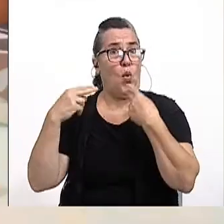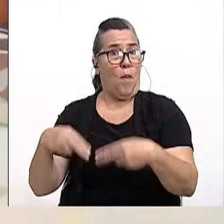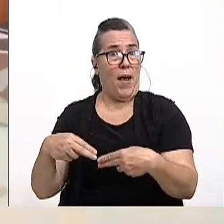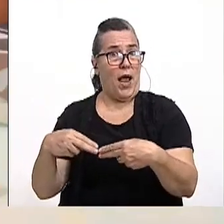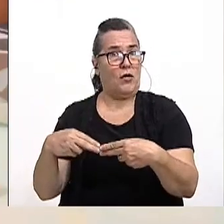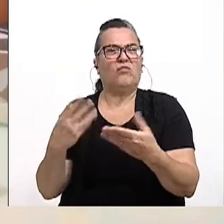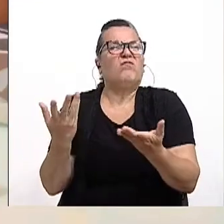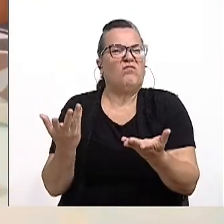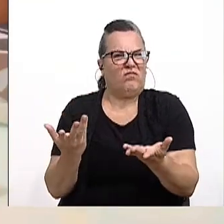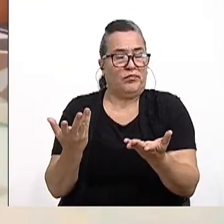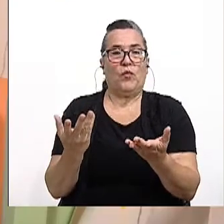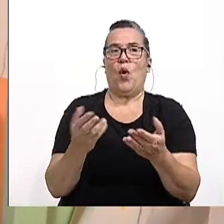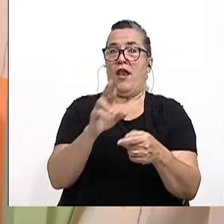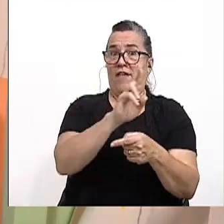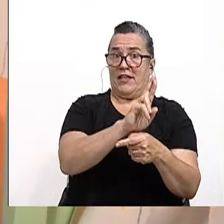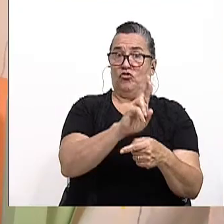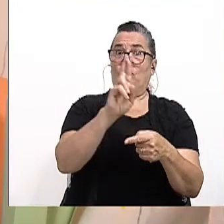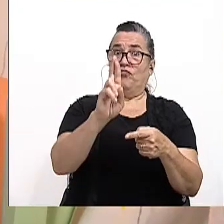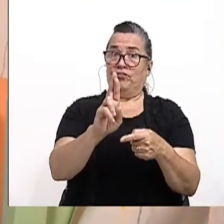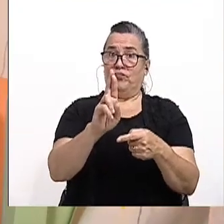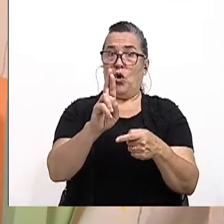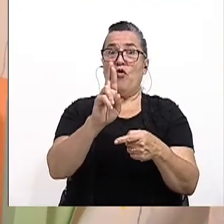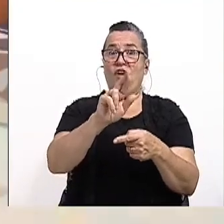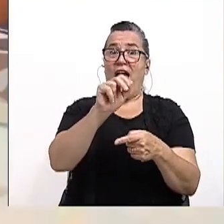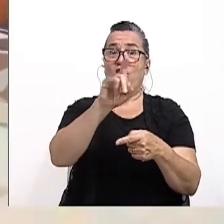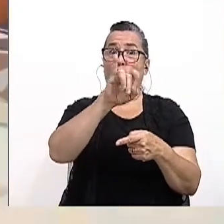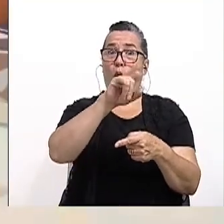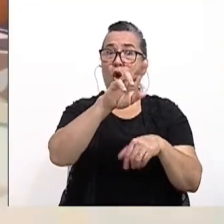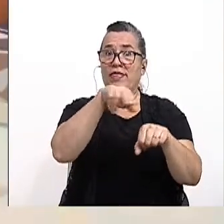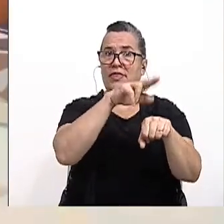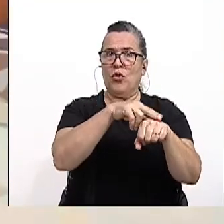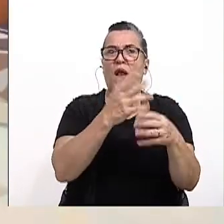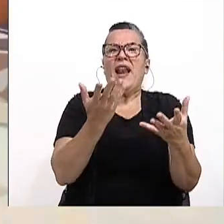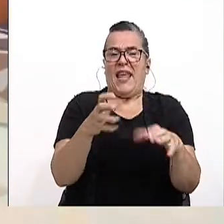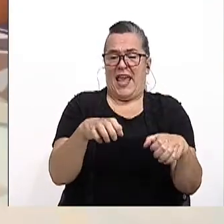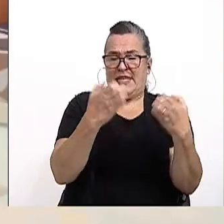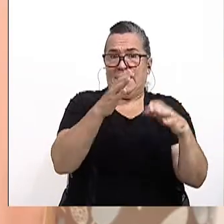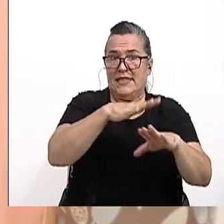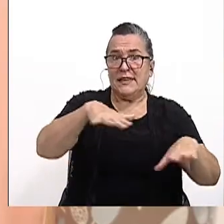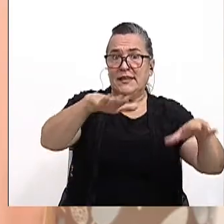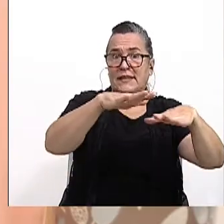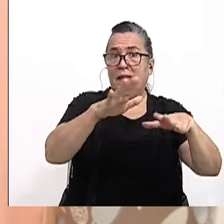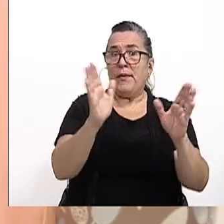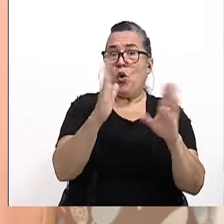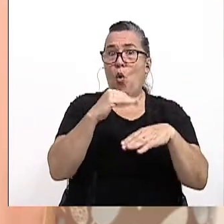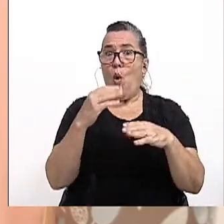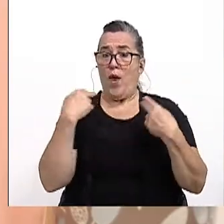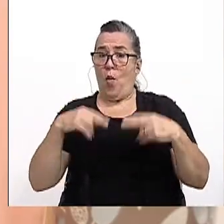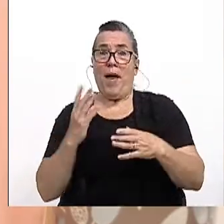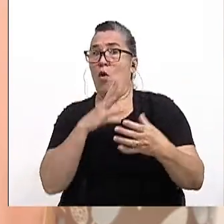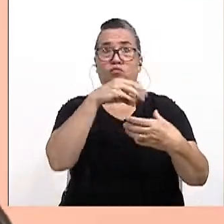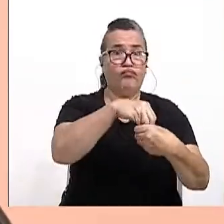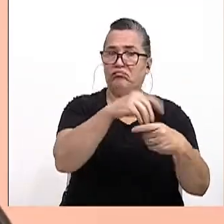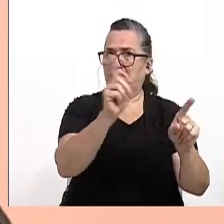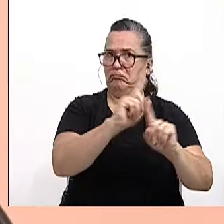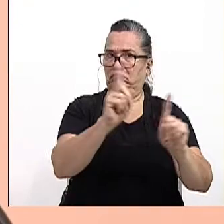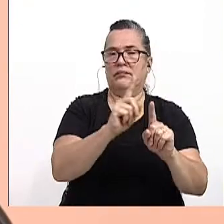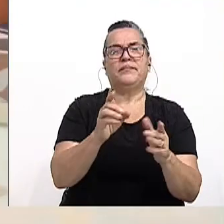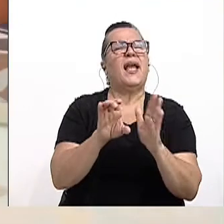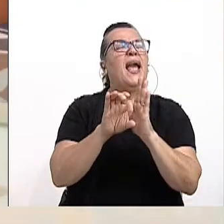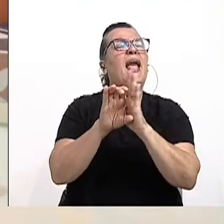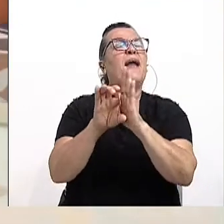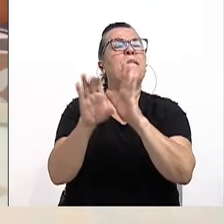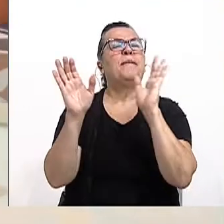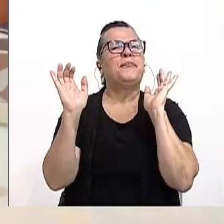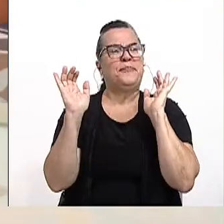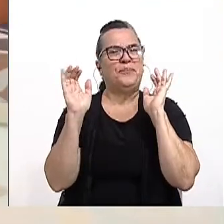La radiación radioactiva o radioactividad natural es la que existe en la naturaleza sin la intervención del ser humano. Por